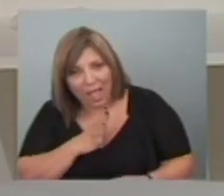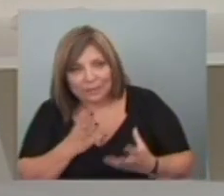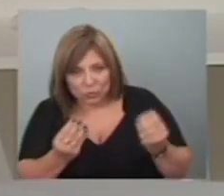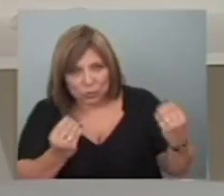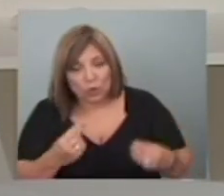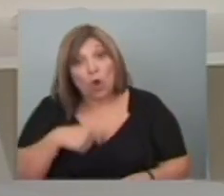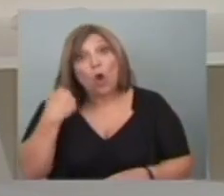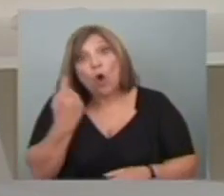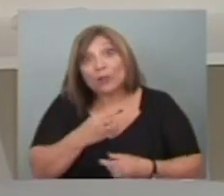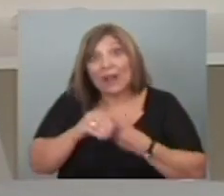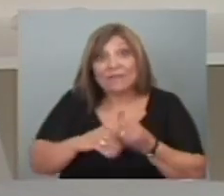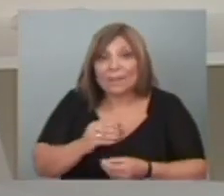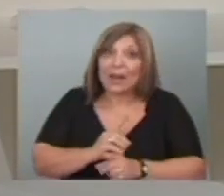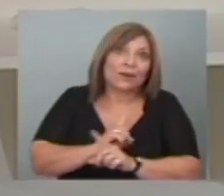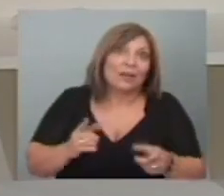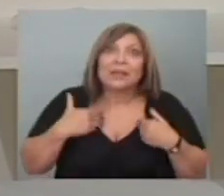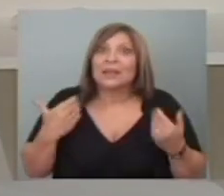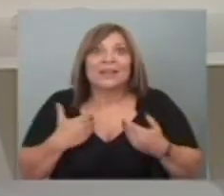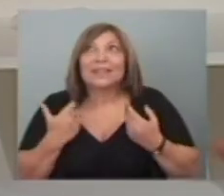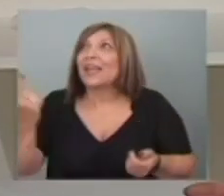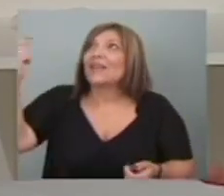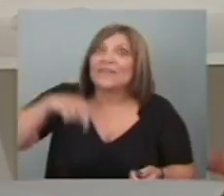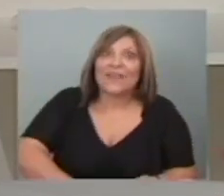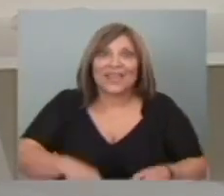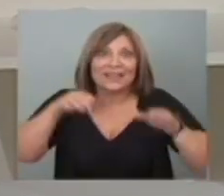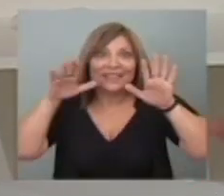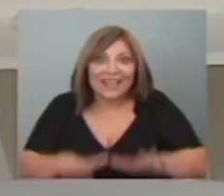otras familias que no, que están contentísimos porque